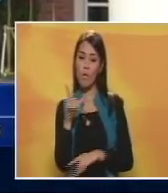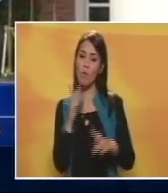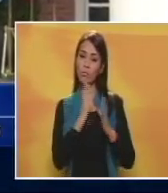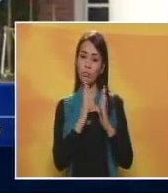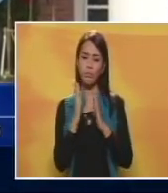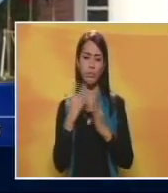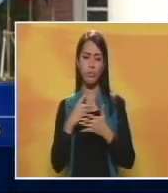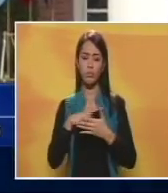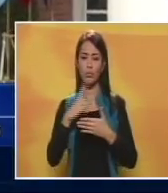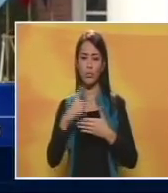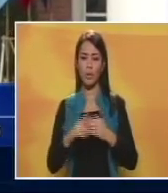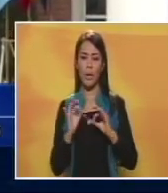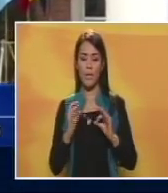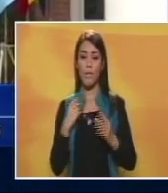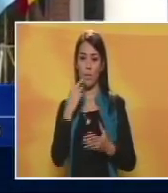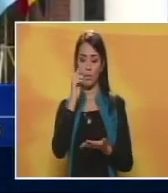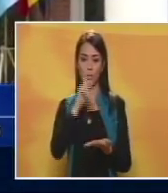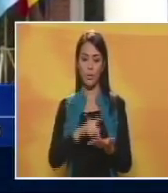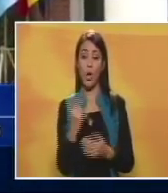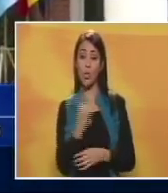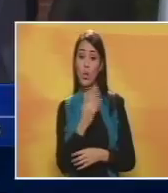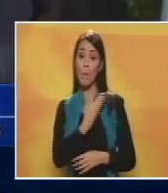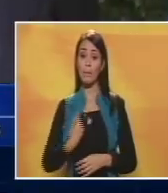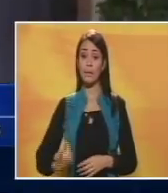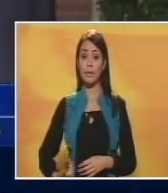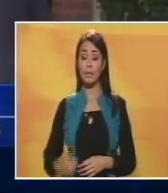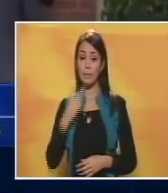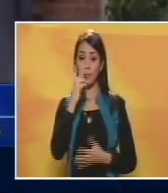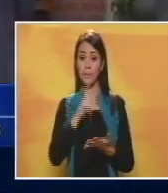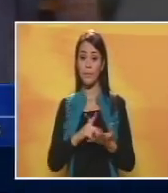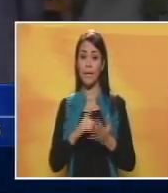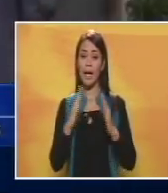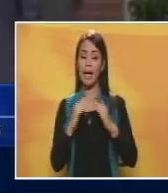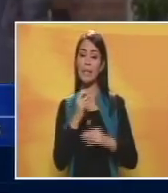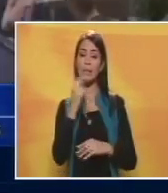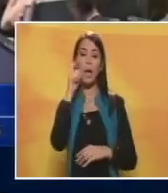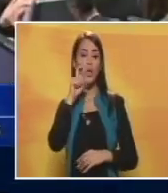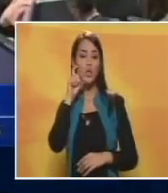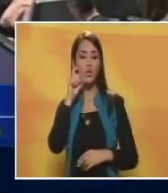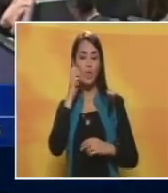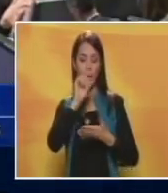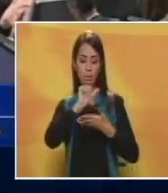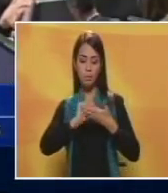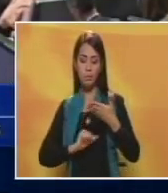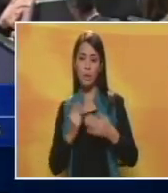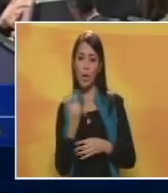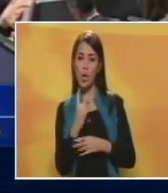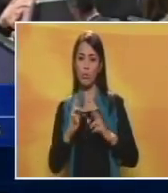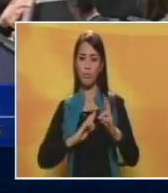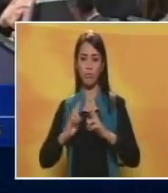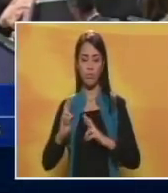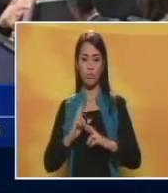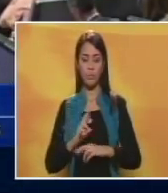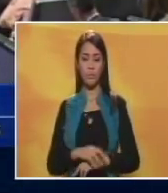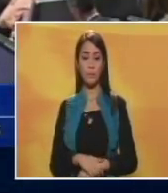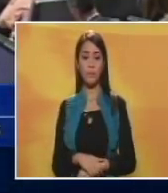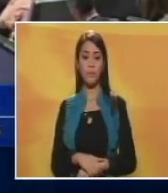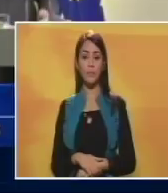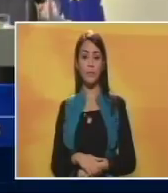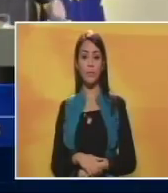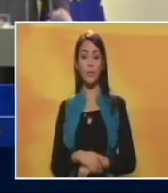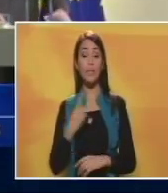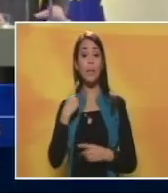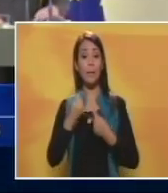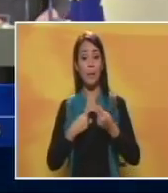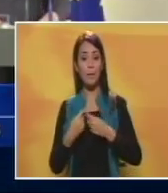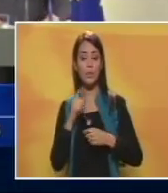con motivo de ese viaje. Ambos mandatarios se citarán en la Casa Rosada para analizar las relaciones bilaterales y de inversiones, así como la